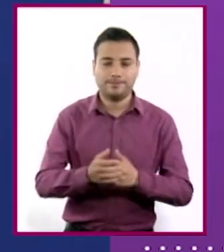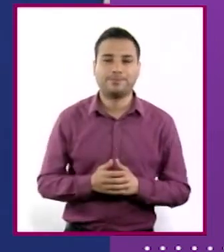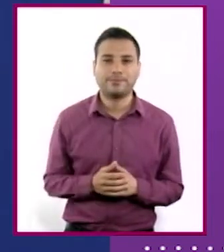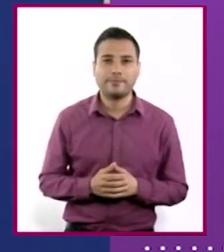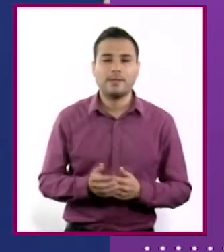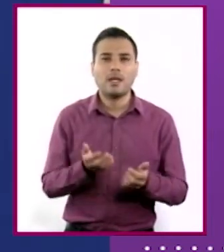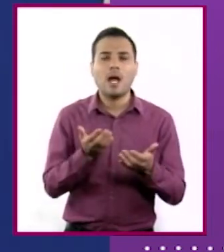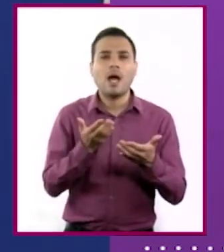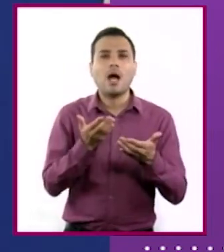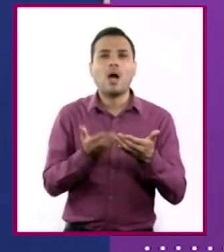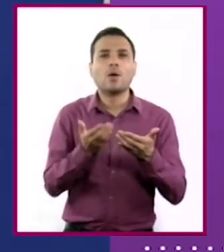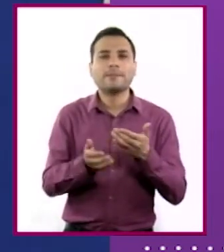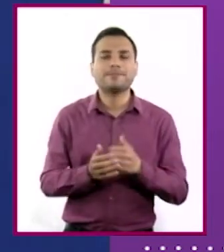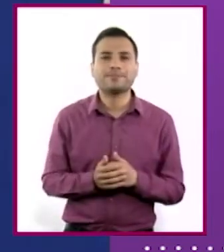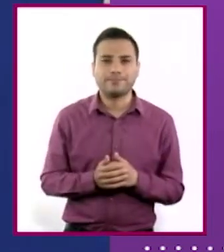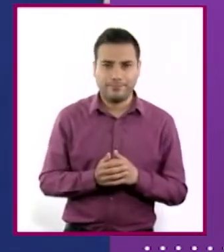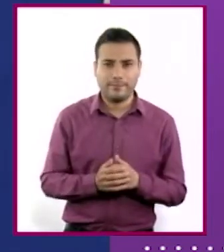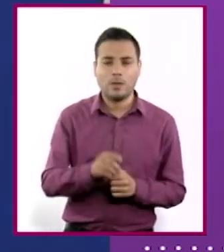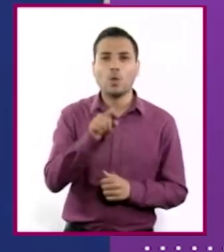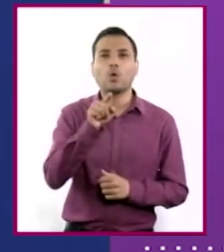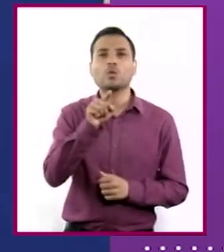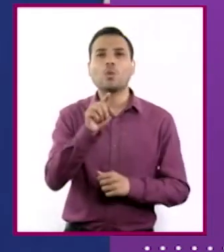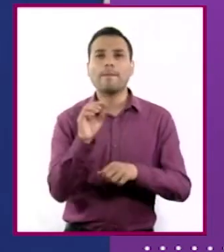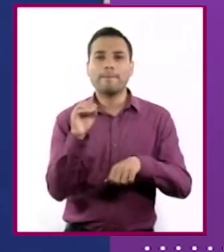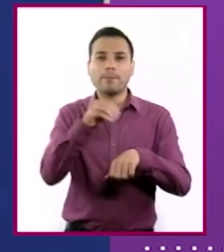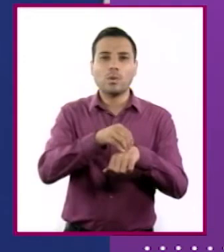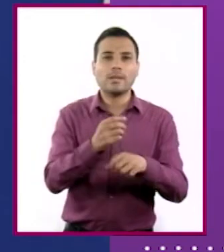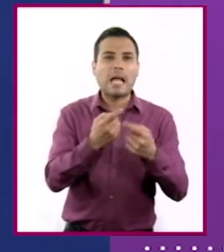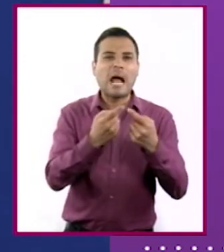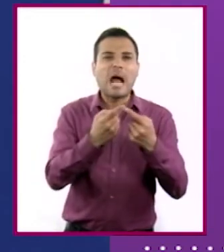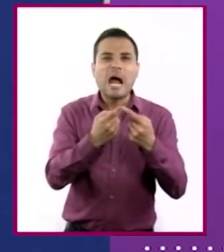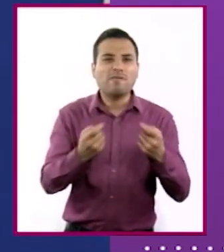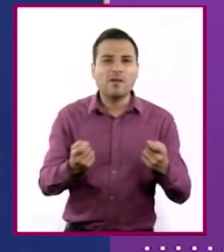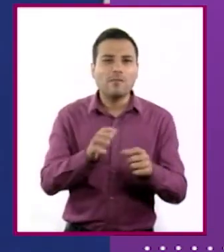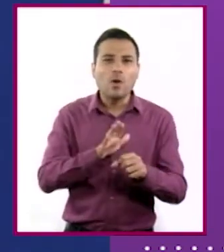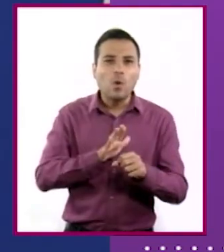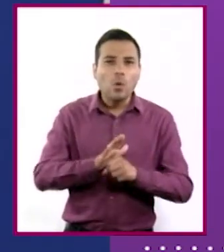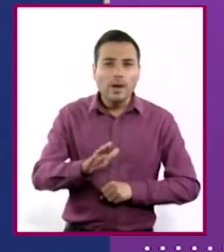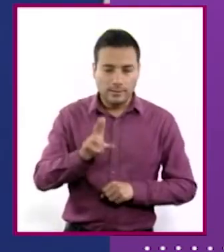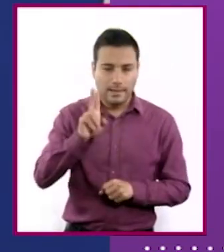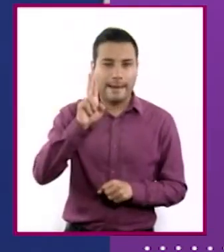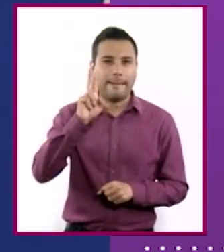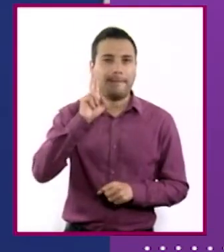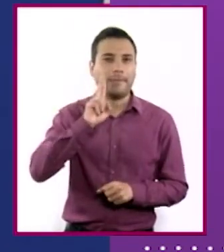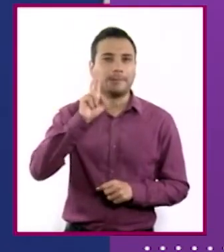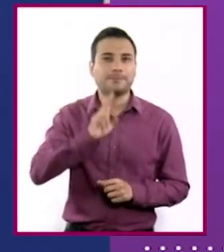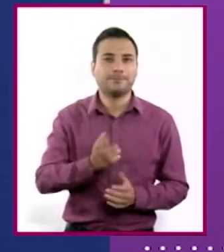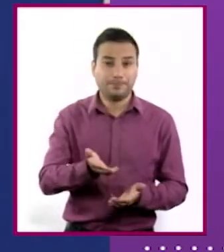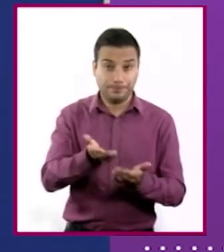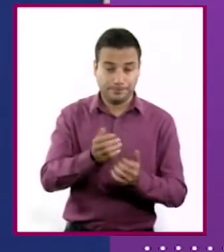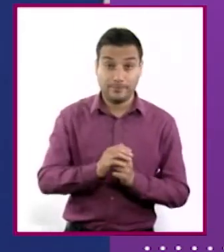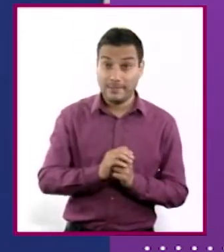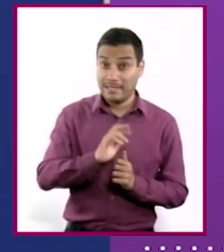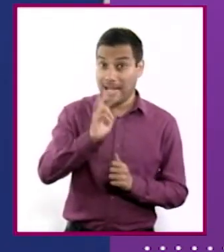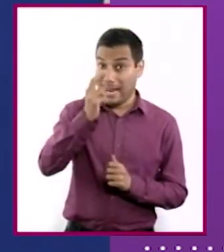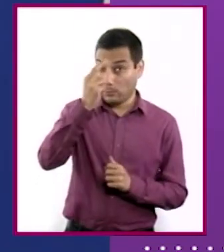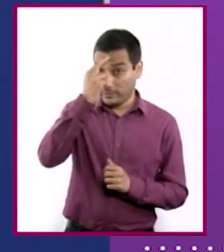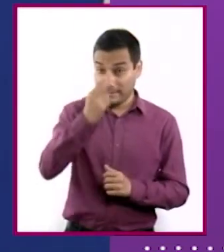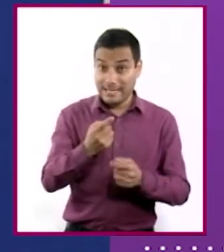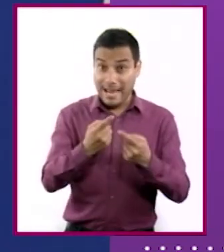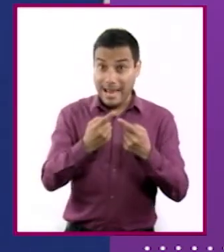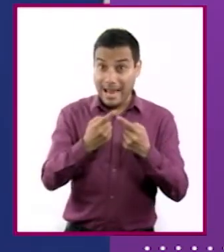Ahora, antepongan el adverbio secuencial que crean adecuado a cada oración. Recuerden que los